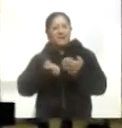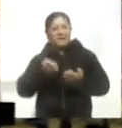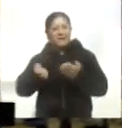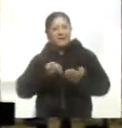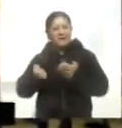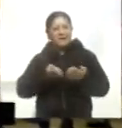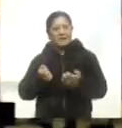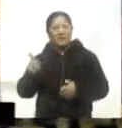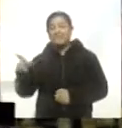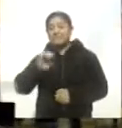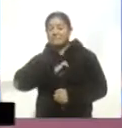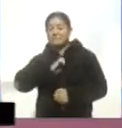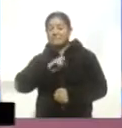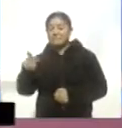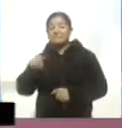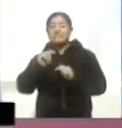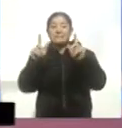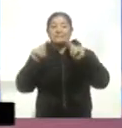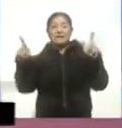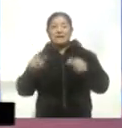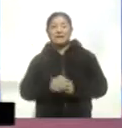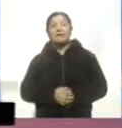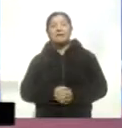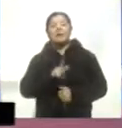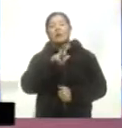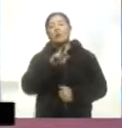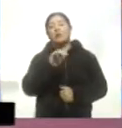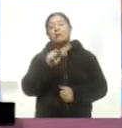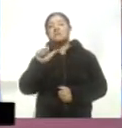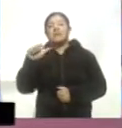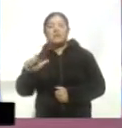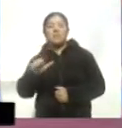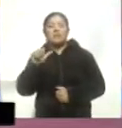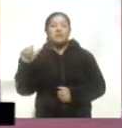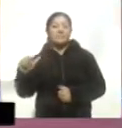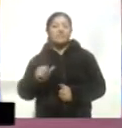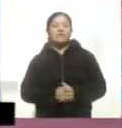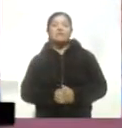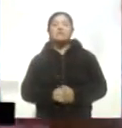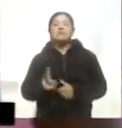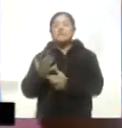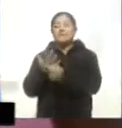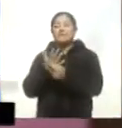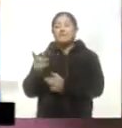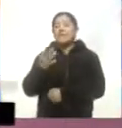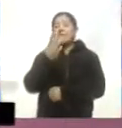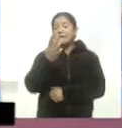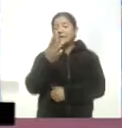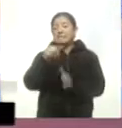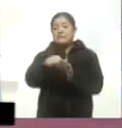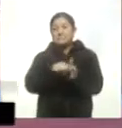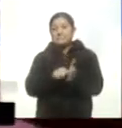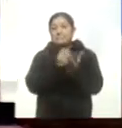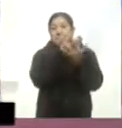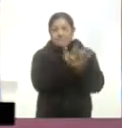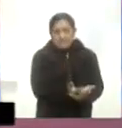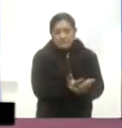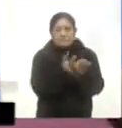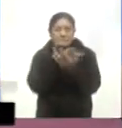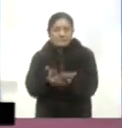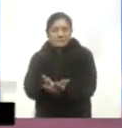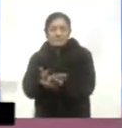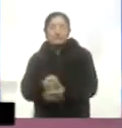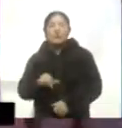gimnasio Jim Jones de Tlaxcala, Luis Alberto Alvírez, señaló que fueron 3 meses de inactividad y que hoy